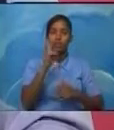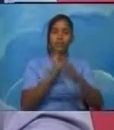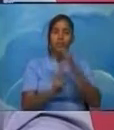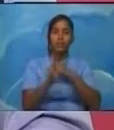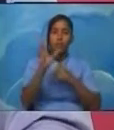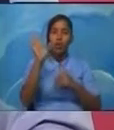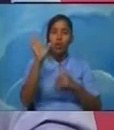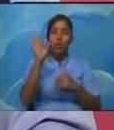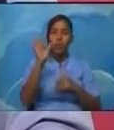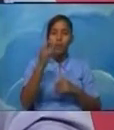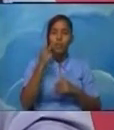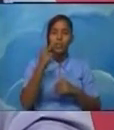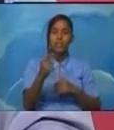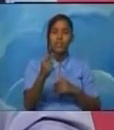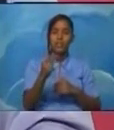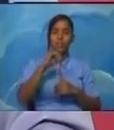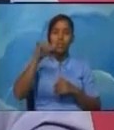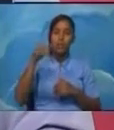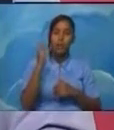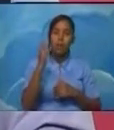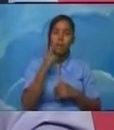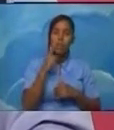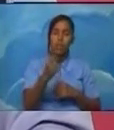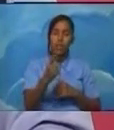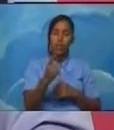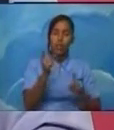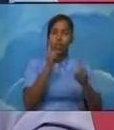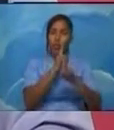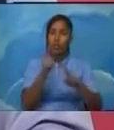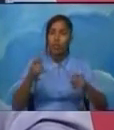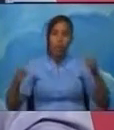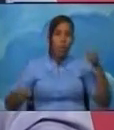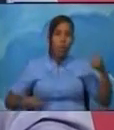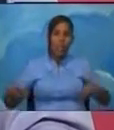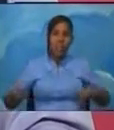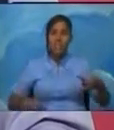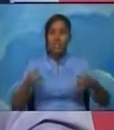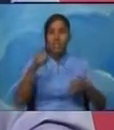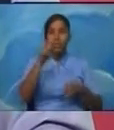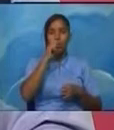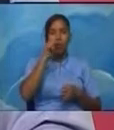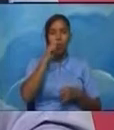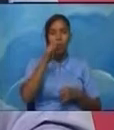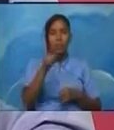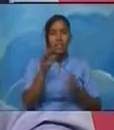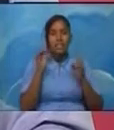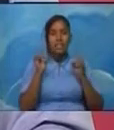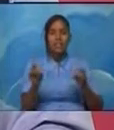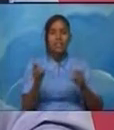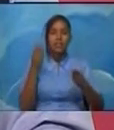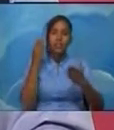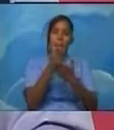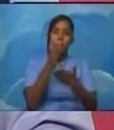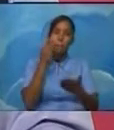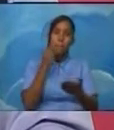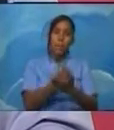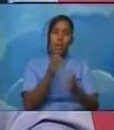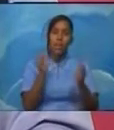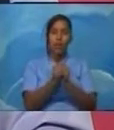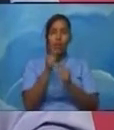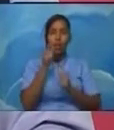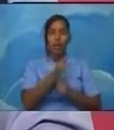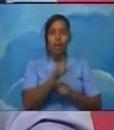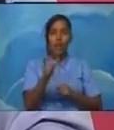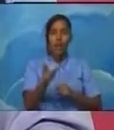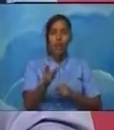dice: y Jehová me dijo, no molestes a Moab, ni te empeñes con